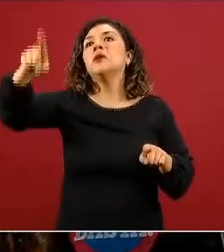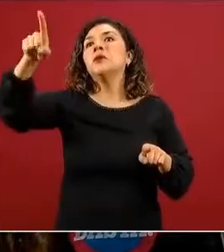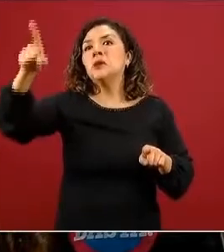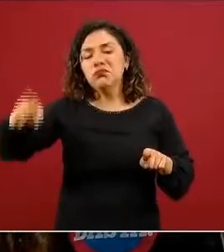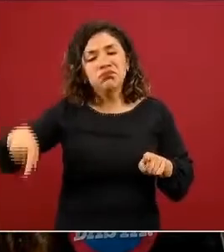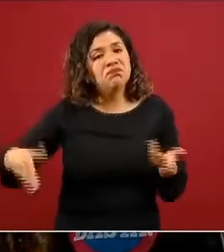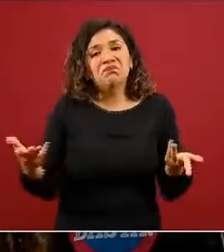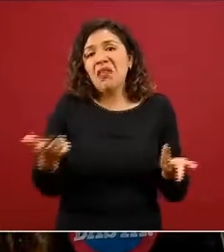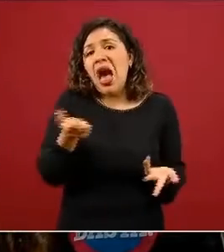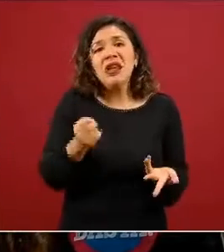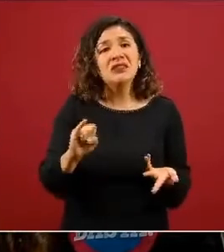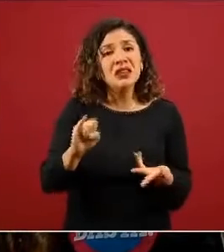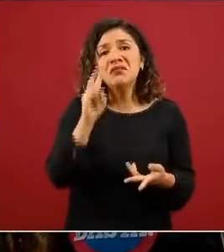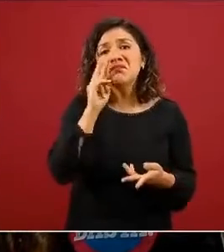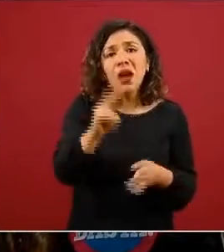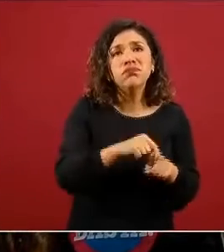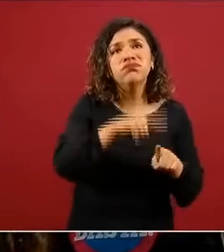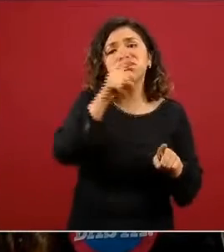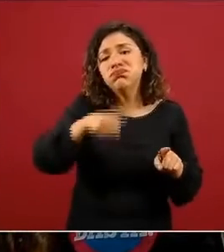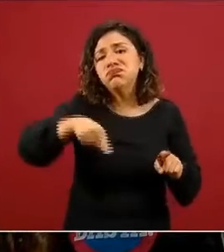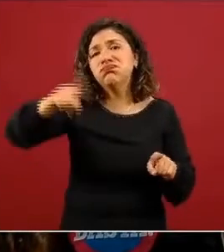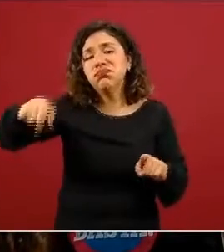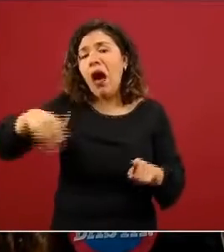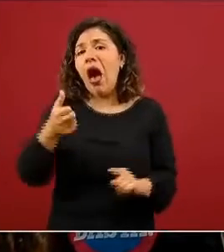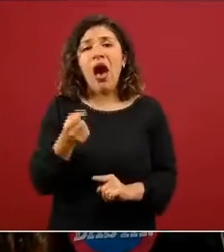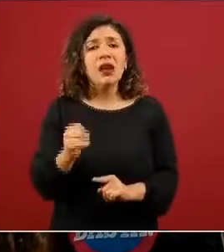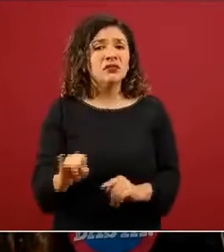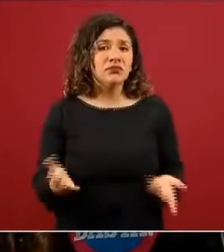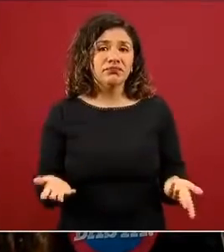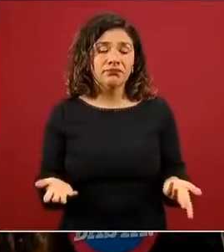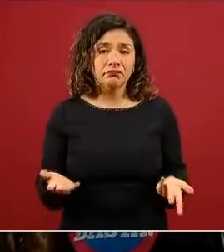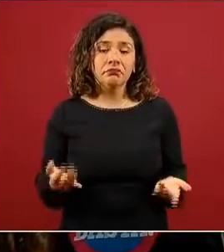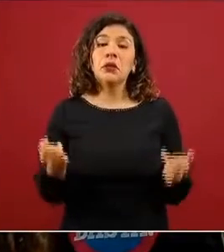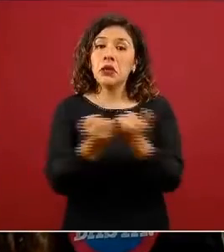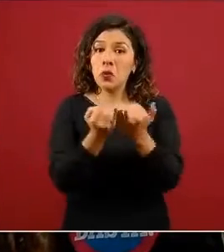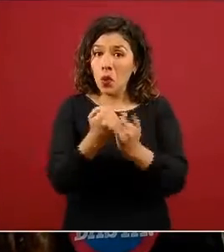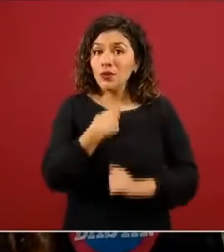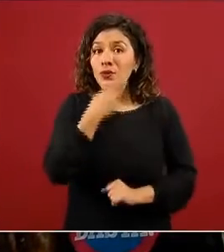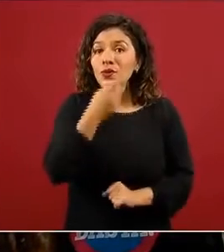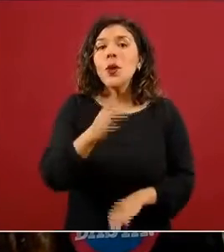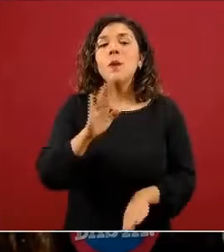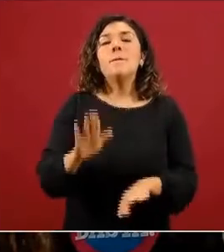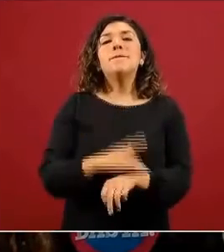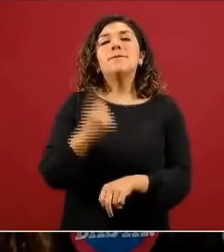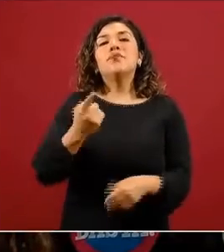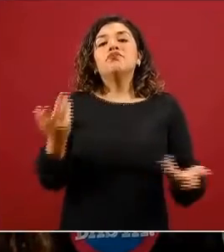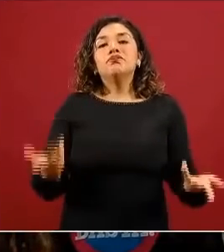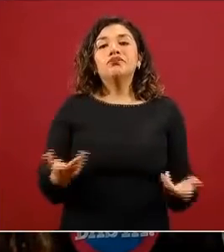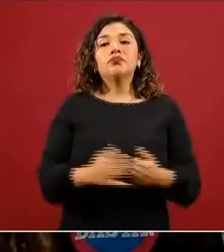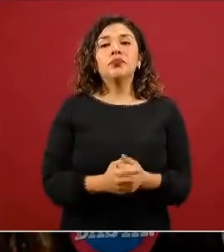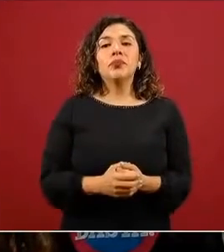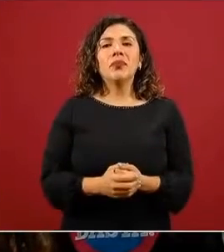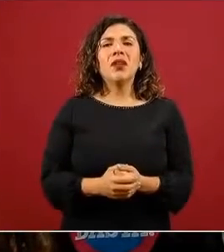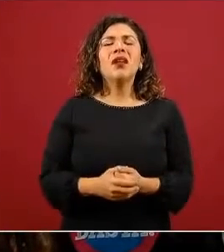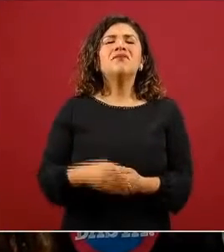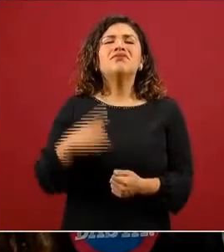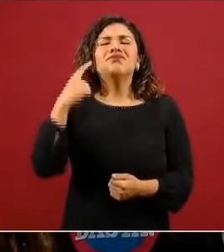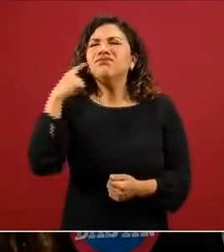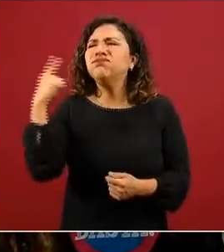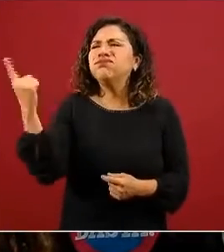volver a subir, etc. Y así vamos a estar viendo las curvas epidémicas. Lo digo también porque con la